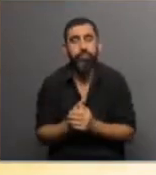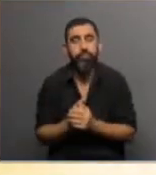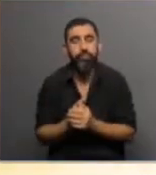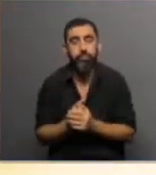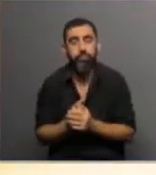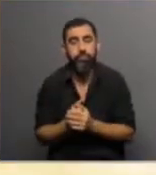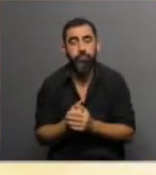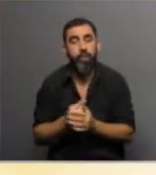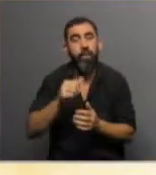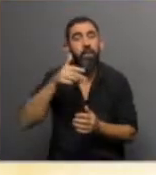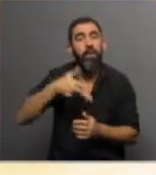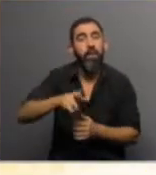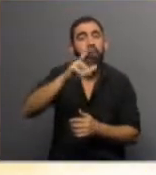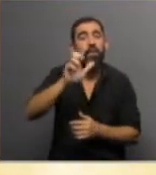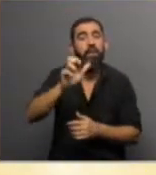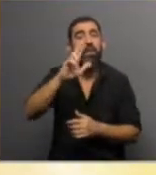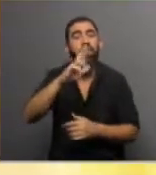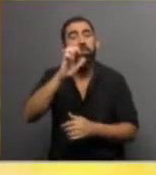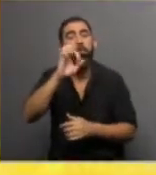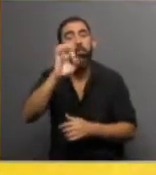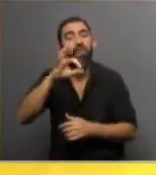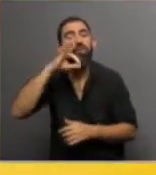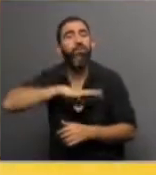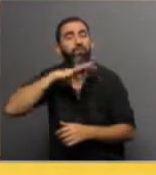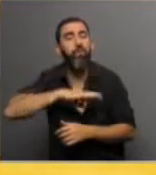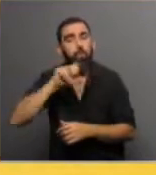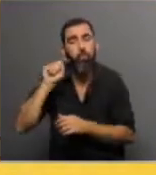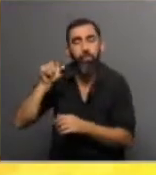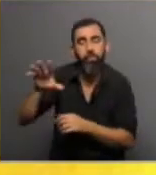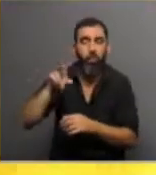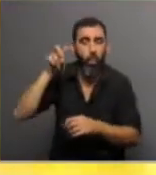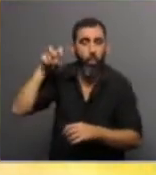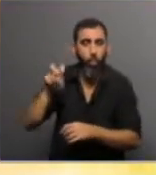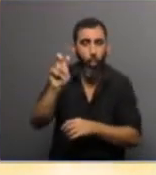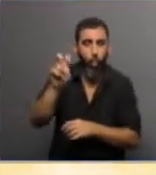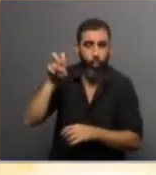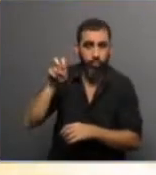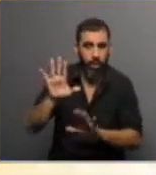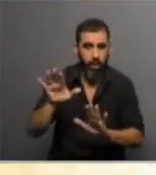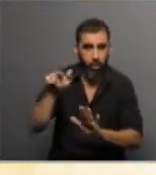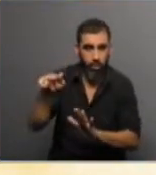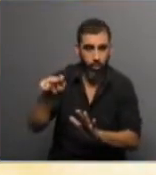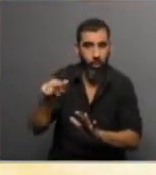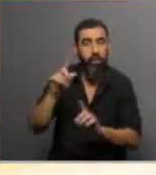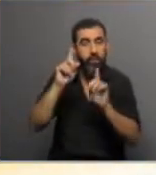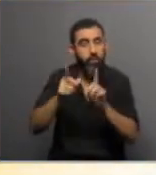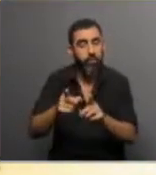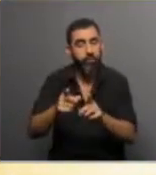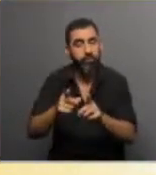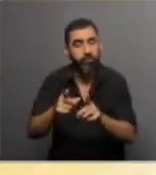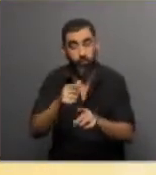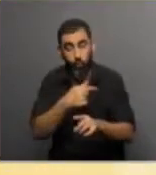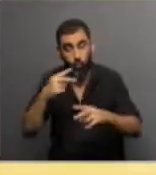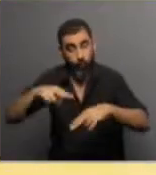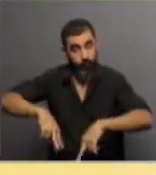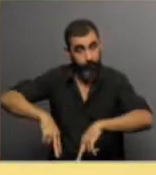importante de herpes virus que son propios de los murciélagos. A su vez, en lo que es el marco de nuestros